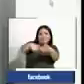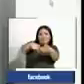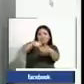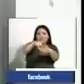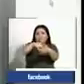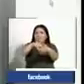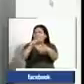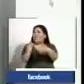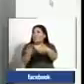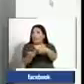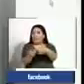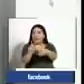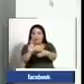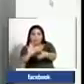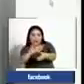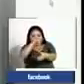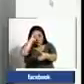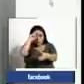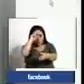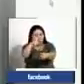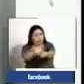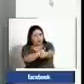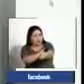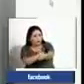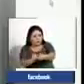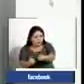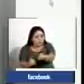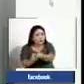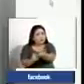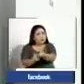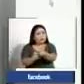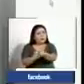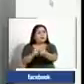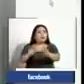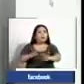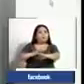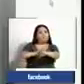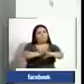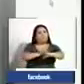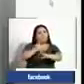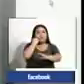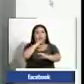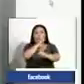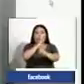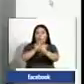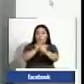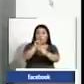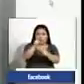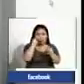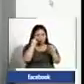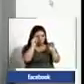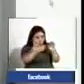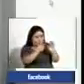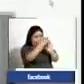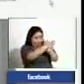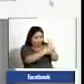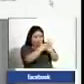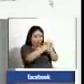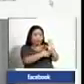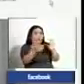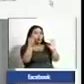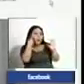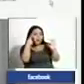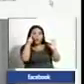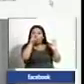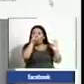se encuentra en los hospitales luchando contra el COVID. Ahí esta publicación usted la puede encontrar en nuestra página de